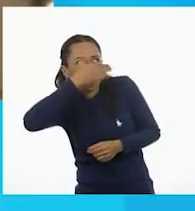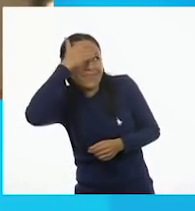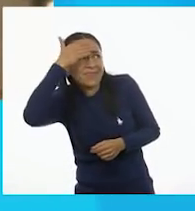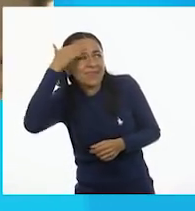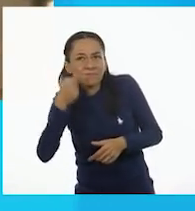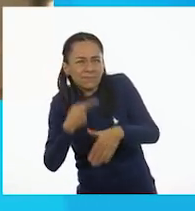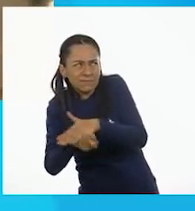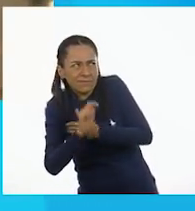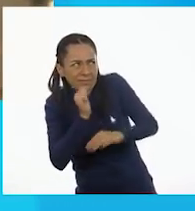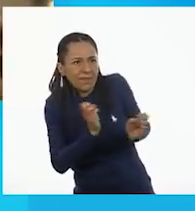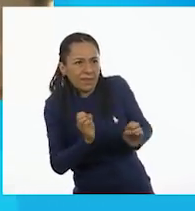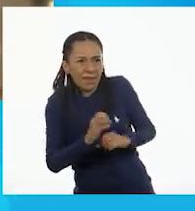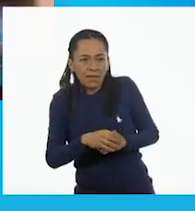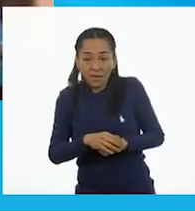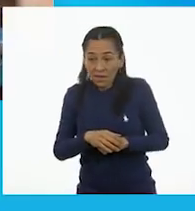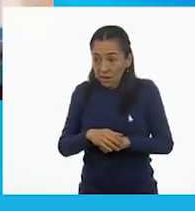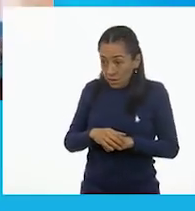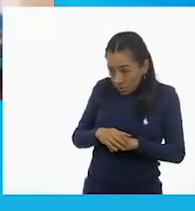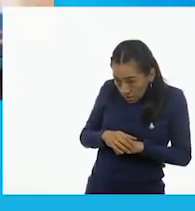¿Te vas a salir a escondidas?